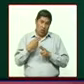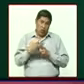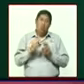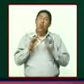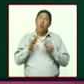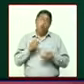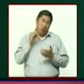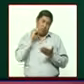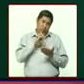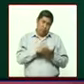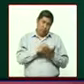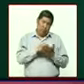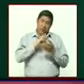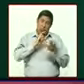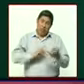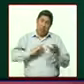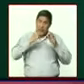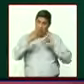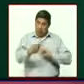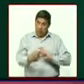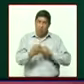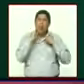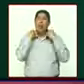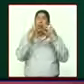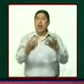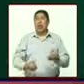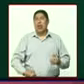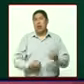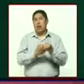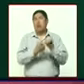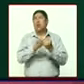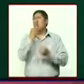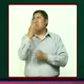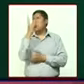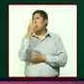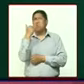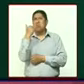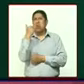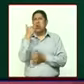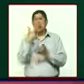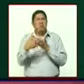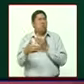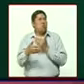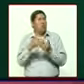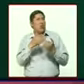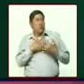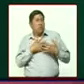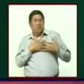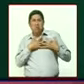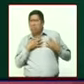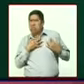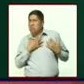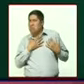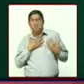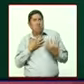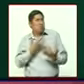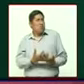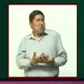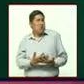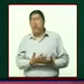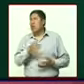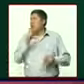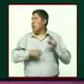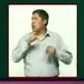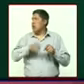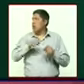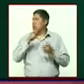pueda usted hacer esta transferencia. Dar un aporte, un boliviano, dos, diez, lo que su corazón le diga. Es necesario. Tal vez